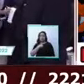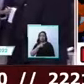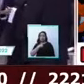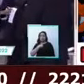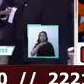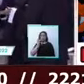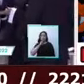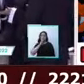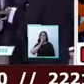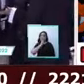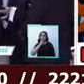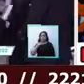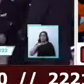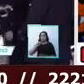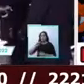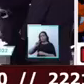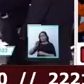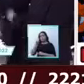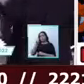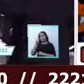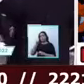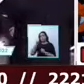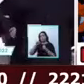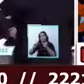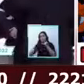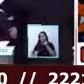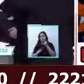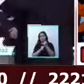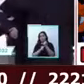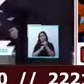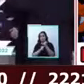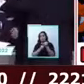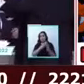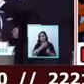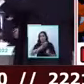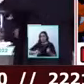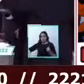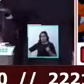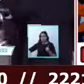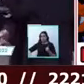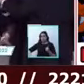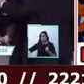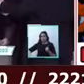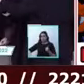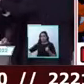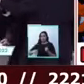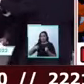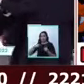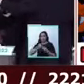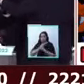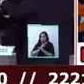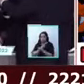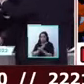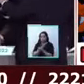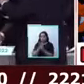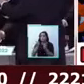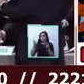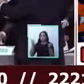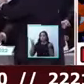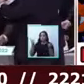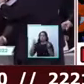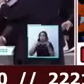Ahí llevan a hablar de democracia, a saber a que juramentó a Michelet y a Romeo, que dio golpe de Estado. A Isaías Barahona, que fue